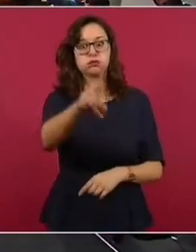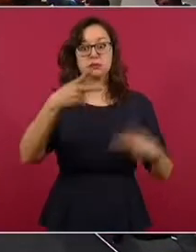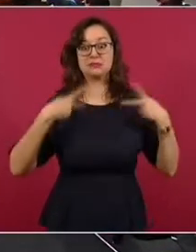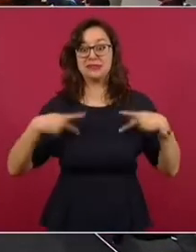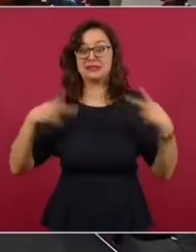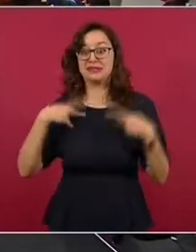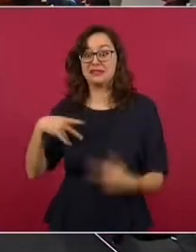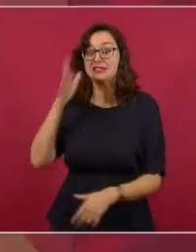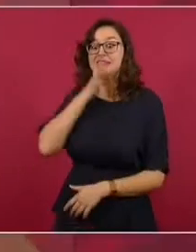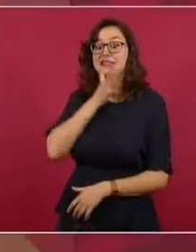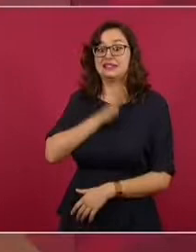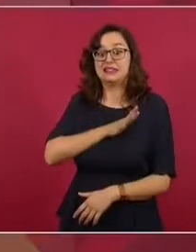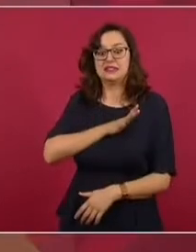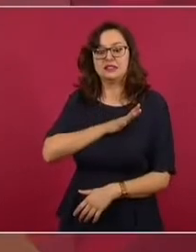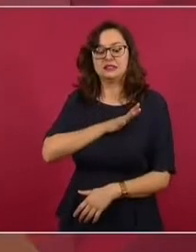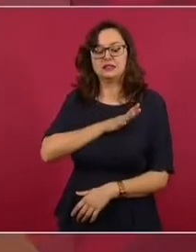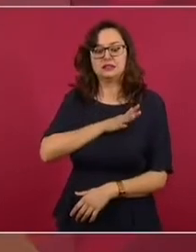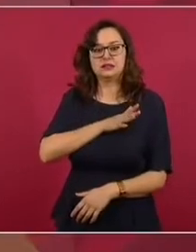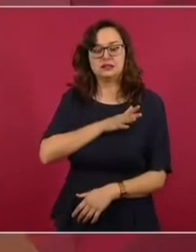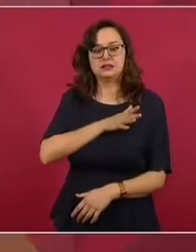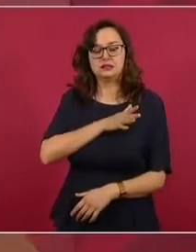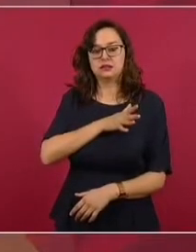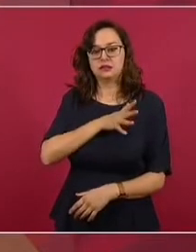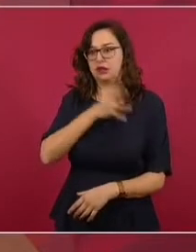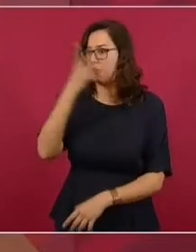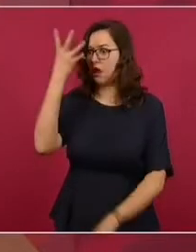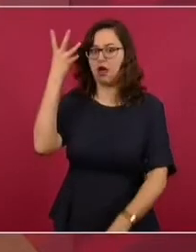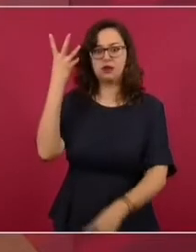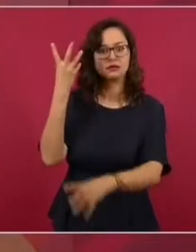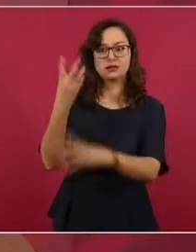pues no solo el fraude,